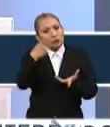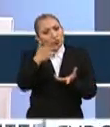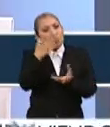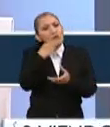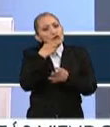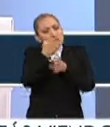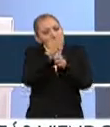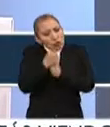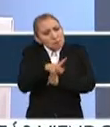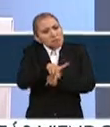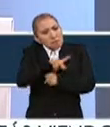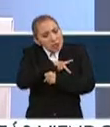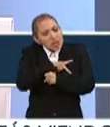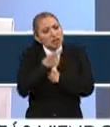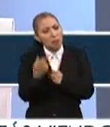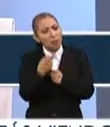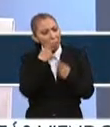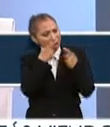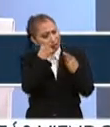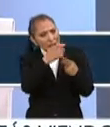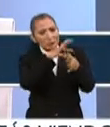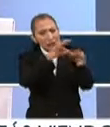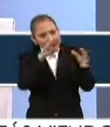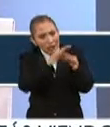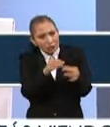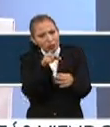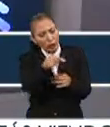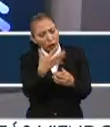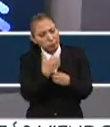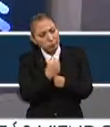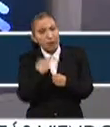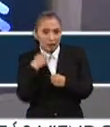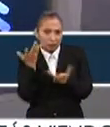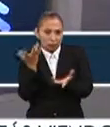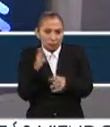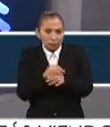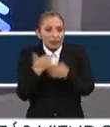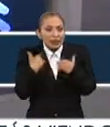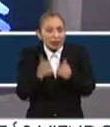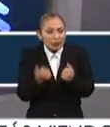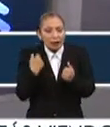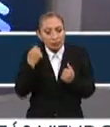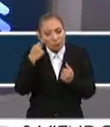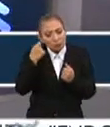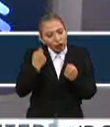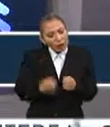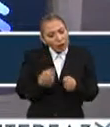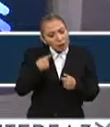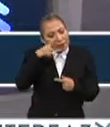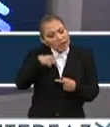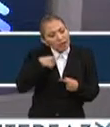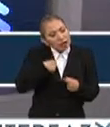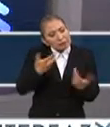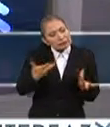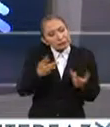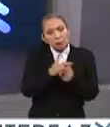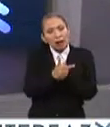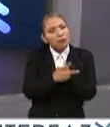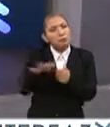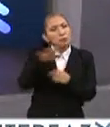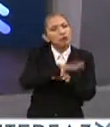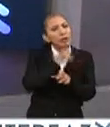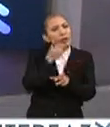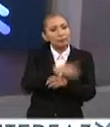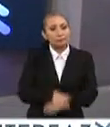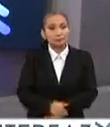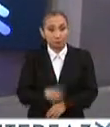apropiemos también de esos discursos, de estas explicaciones y que también eso nos permita comprendernos a nosotros mismos como, pues como país que